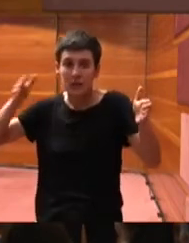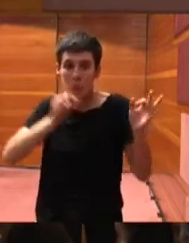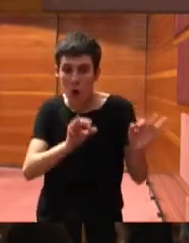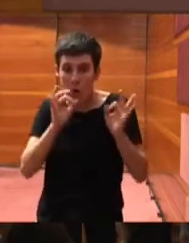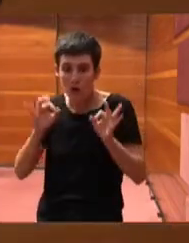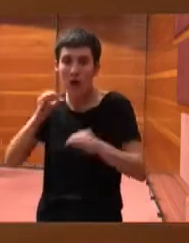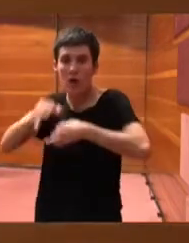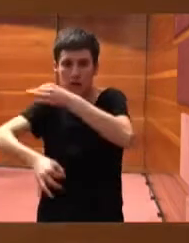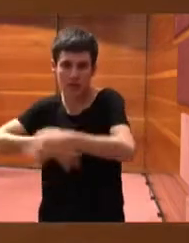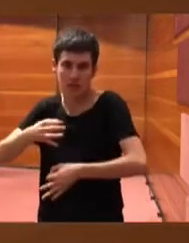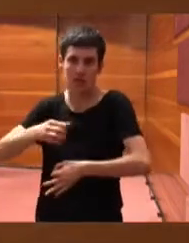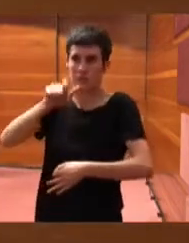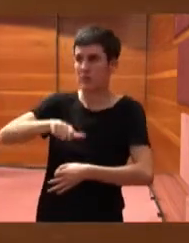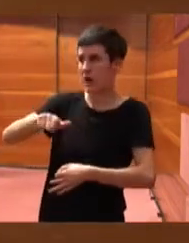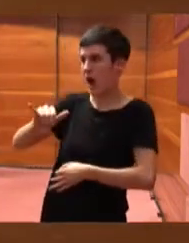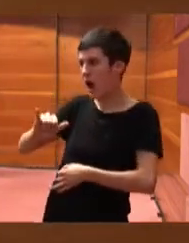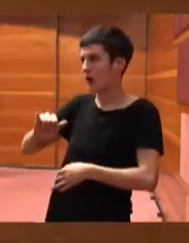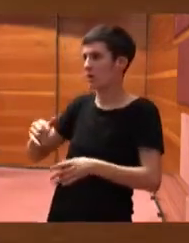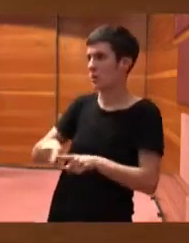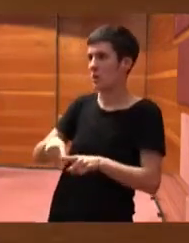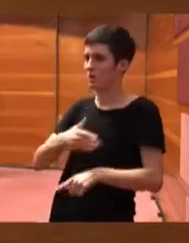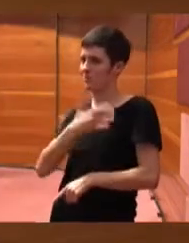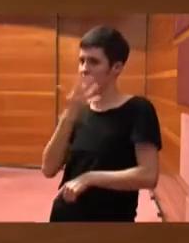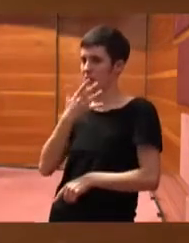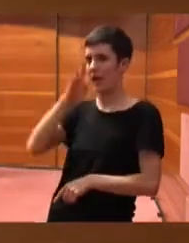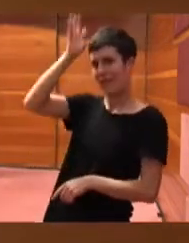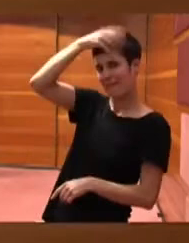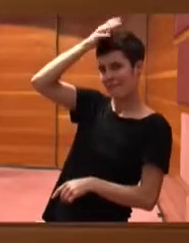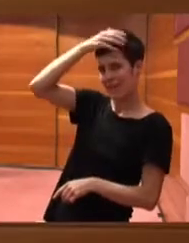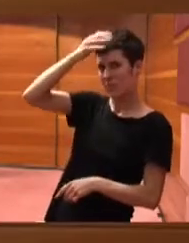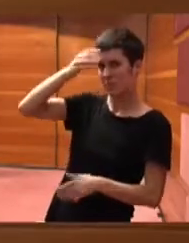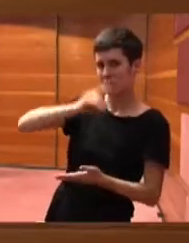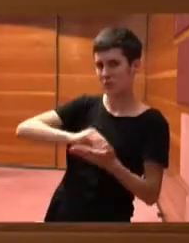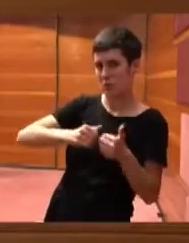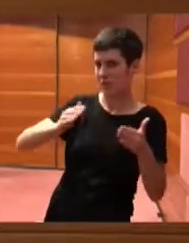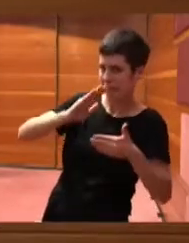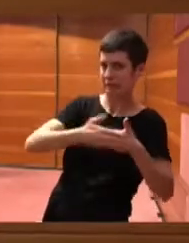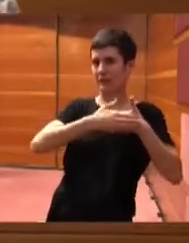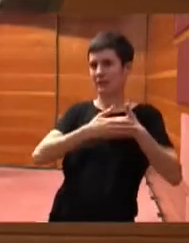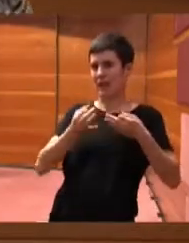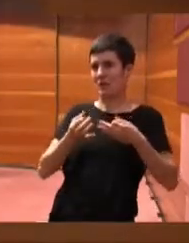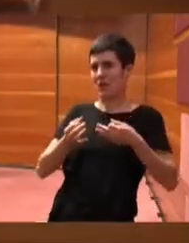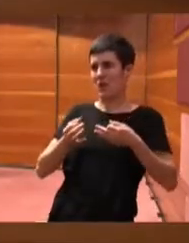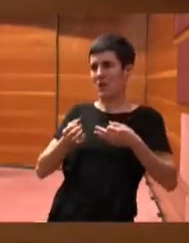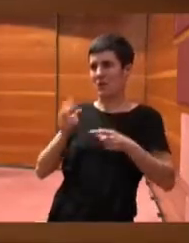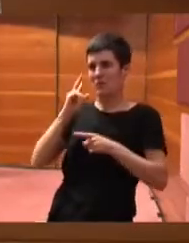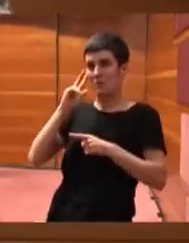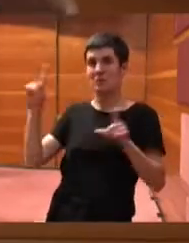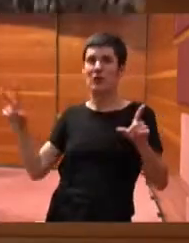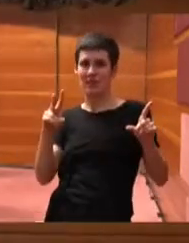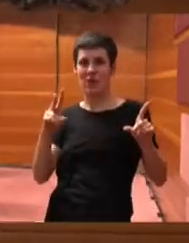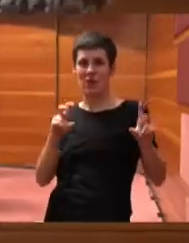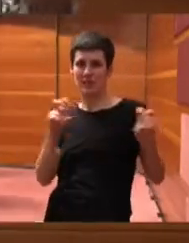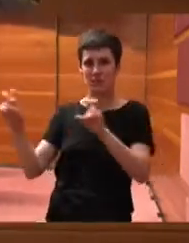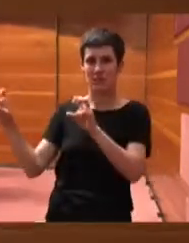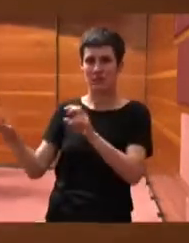perfectamente. Ha habido gente que, sospechando que Trump los iba a cerrar, ha estado replicándolos y han estado haciendo visualizaciones. Entonces, los